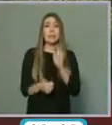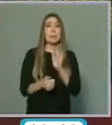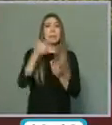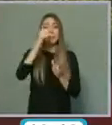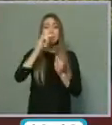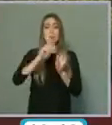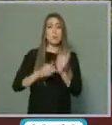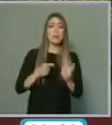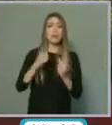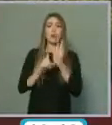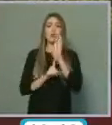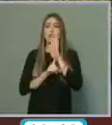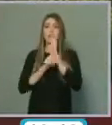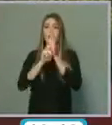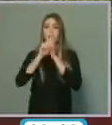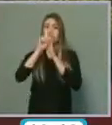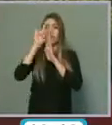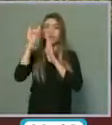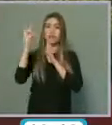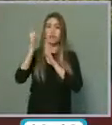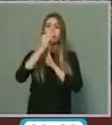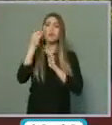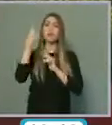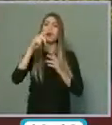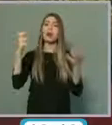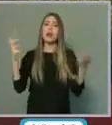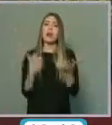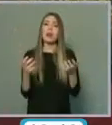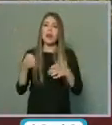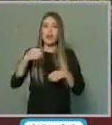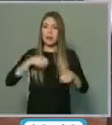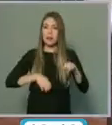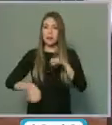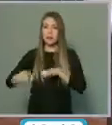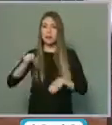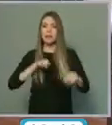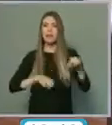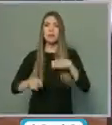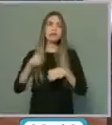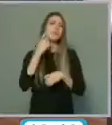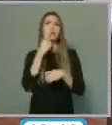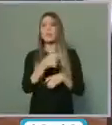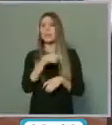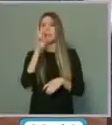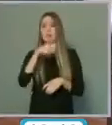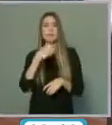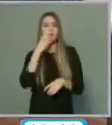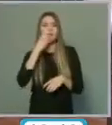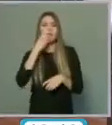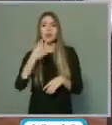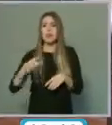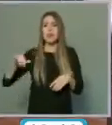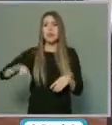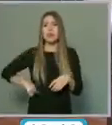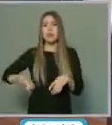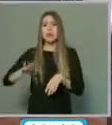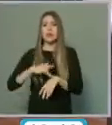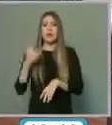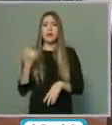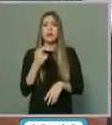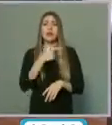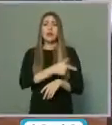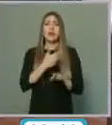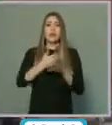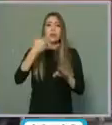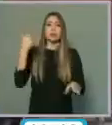vez de un cohete, pero hecho por una empresa. Sí, hasta es privado, ¿no? Sí, es tremendo porque hasta esta época, desde hace